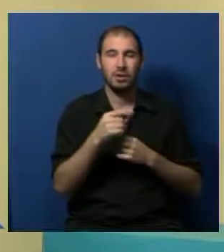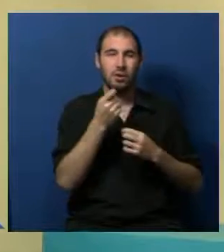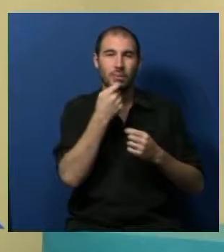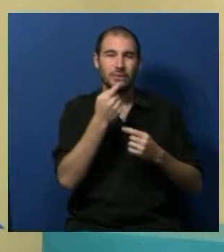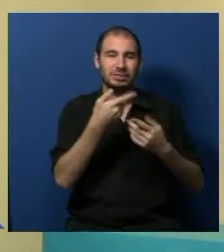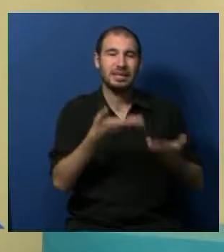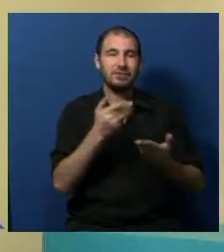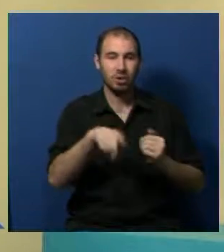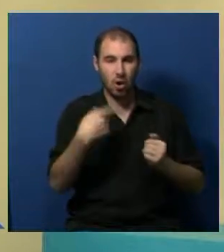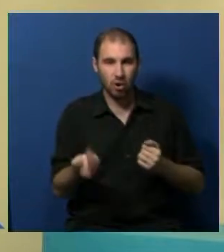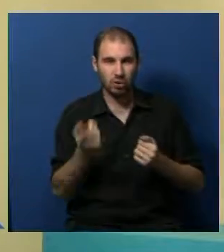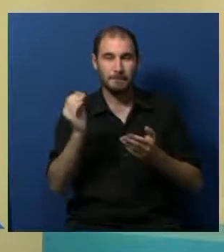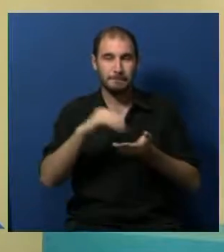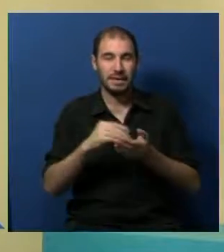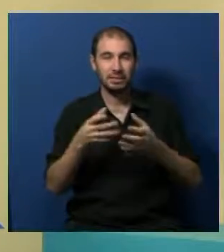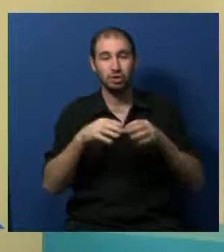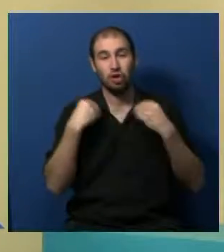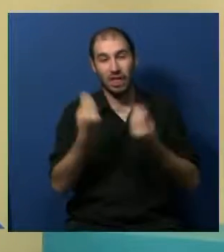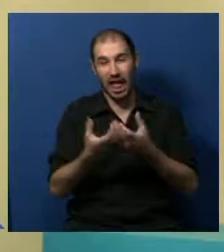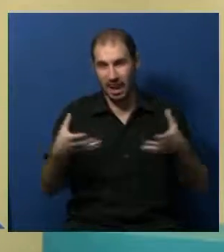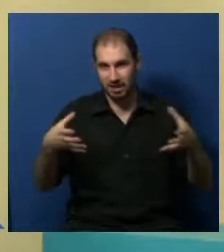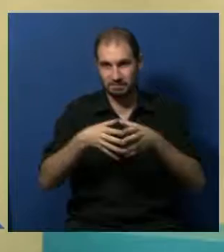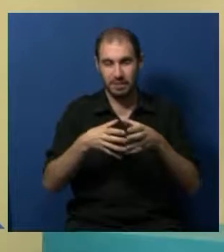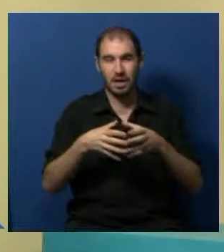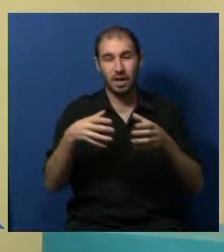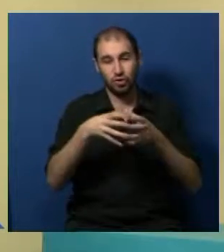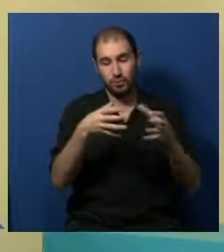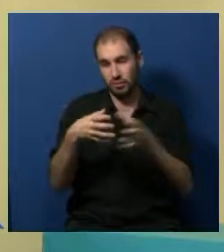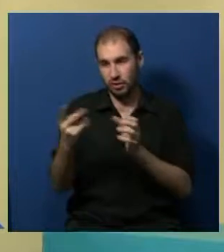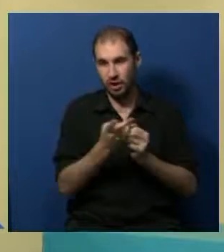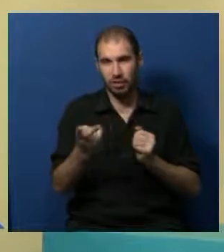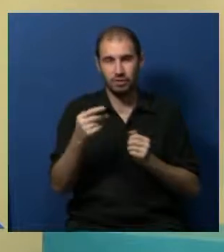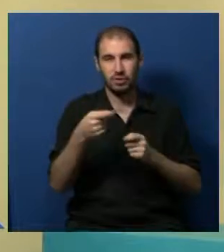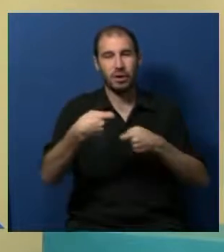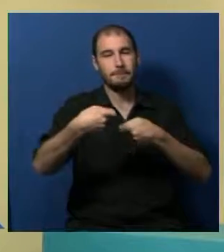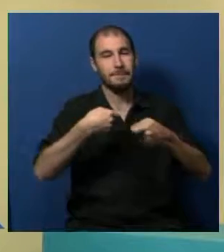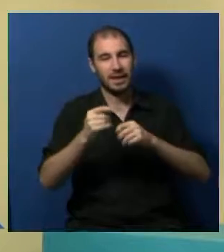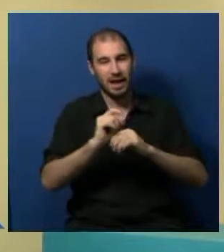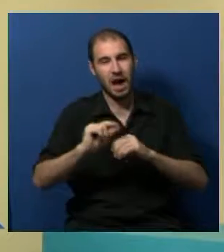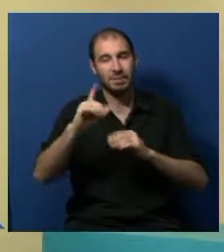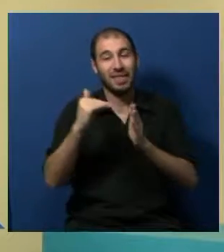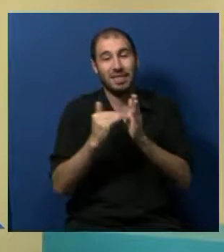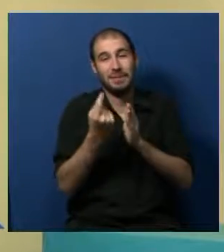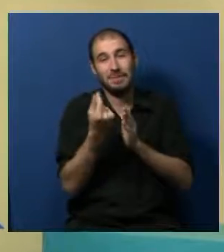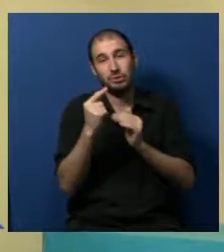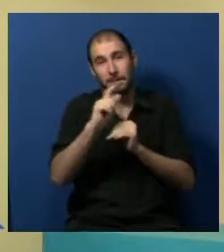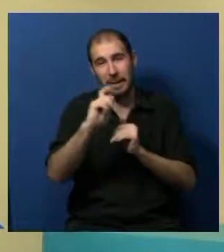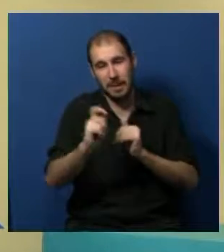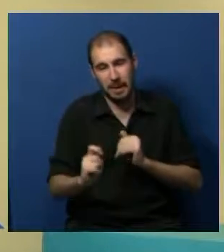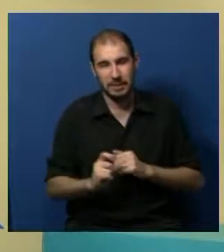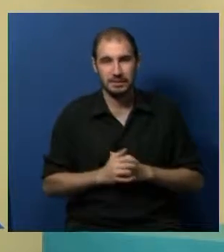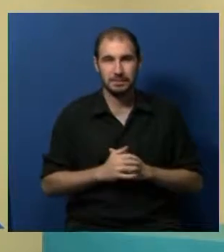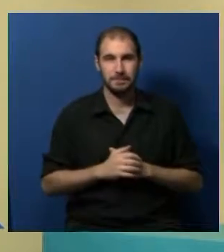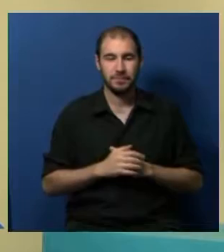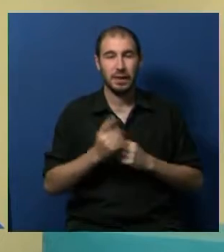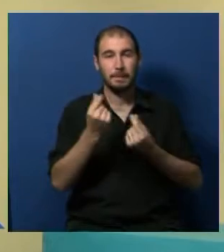otros servicios, tenemos la canasta básica total. Y estas dos canastas se van ajustando en función de los precios de cada mes. Tal cual. Y dado que